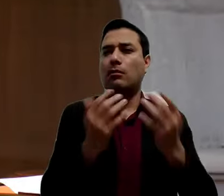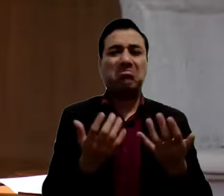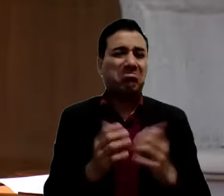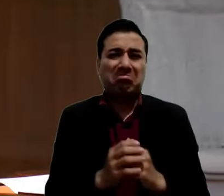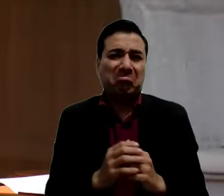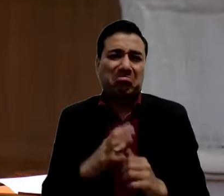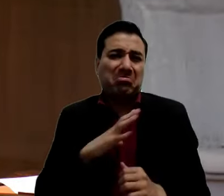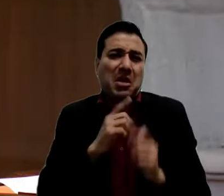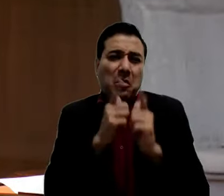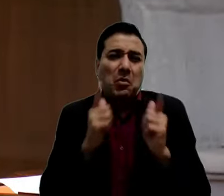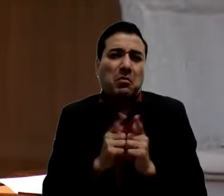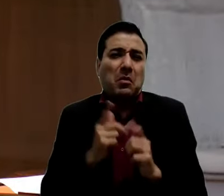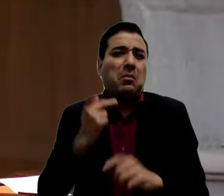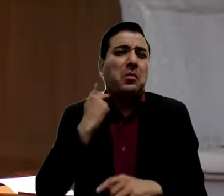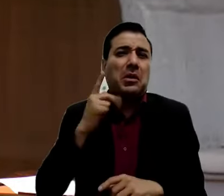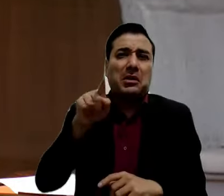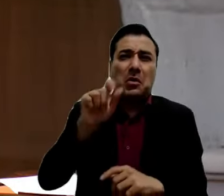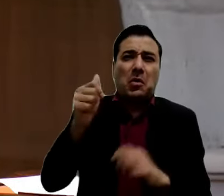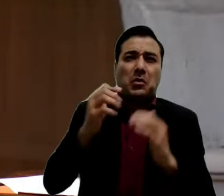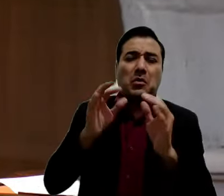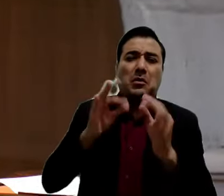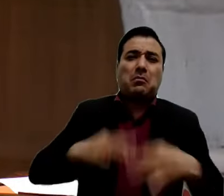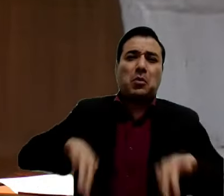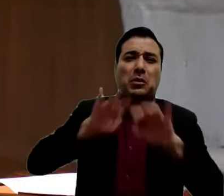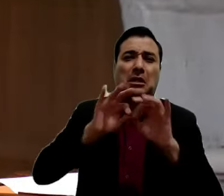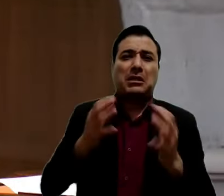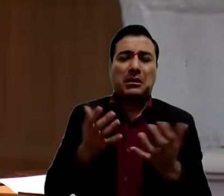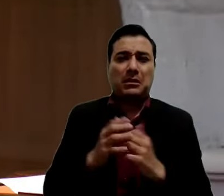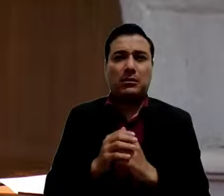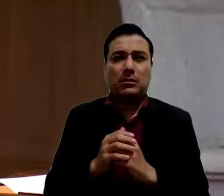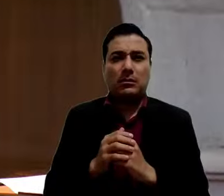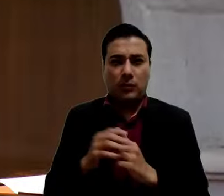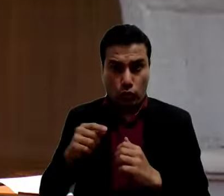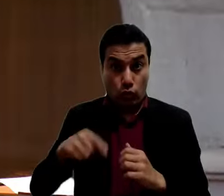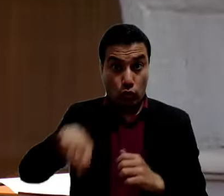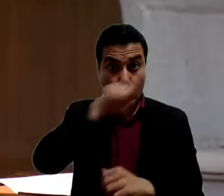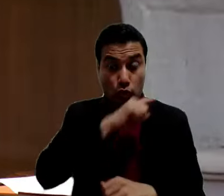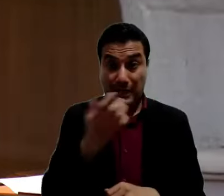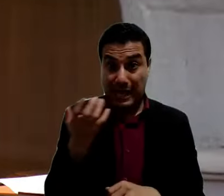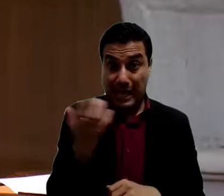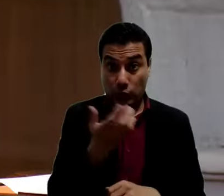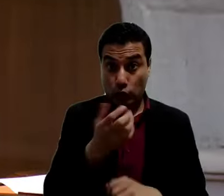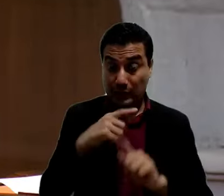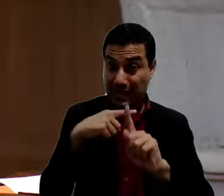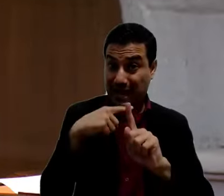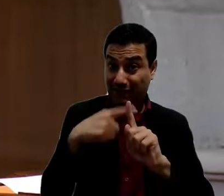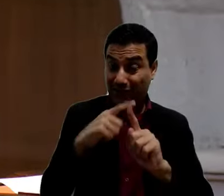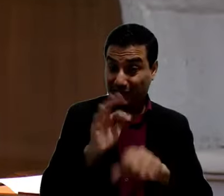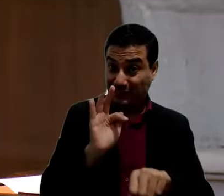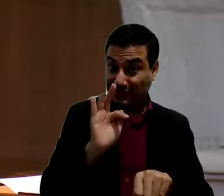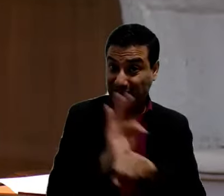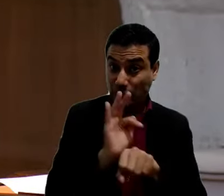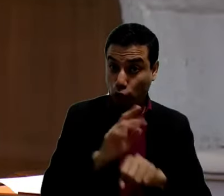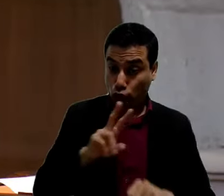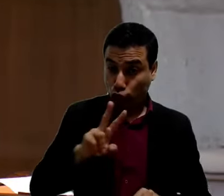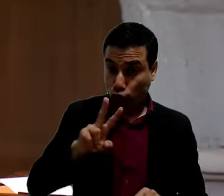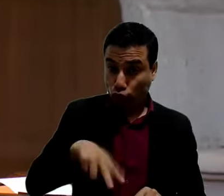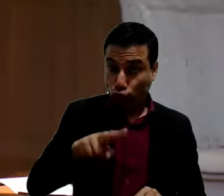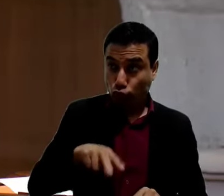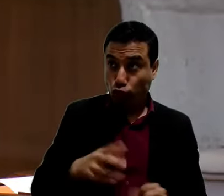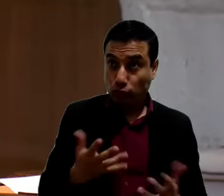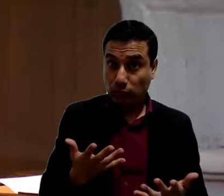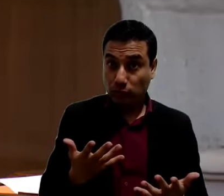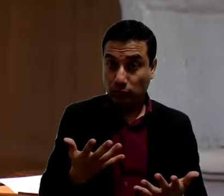que otras somos una verdadera legislatura de acciones afirmativas con representantes en sus